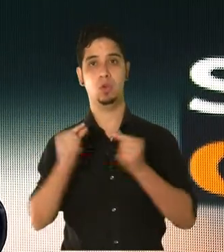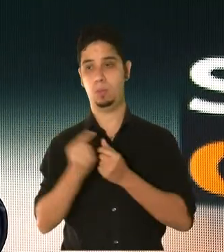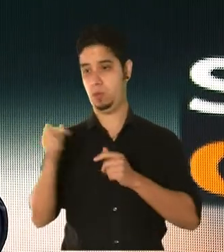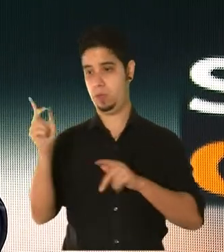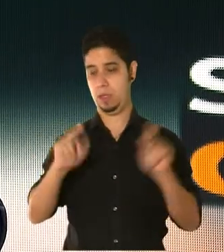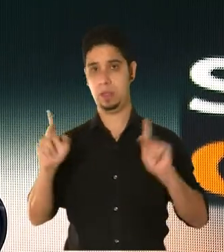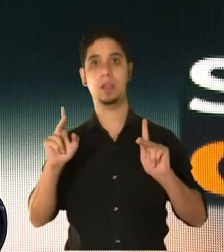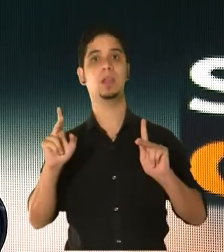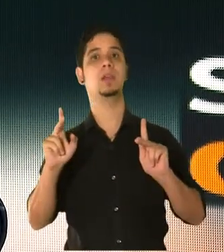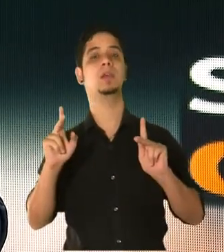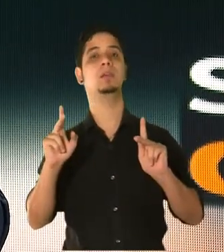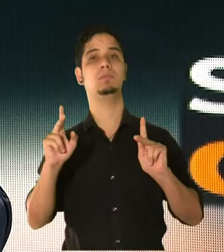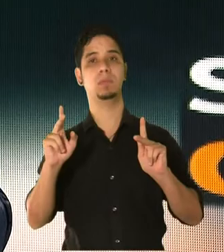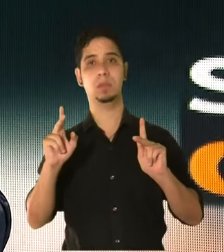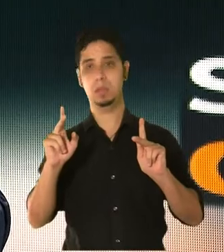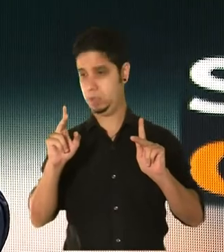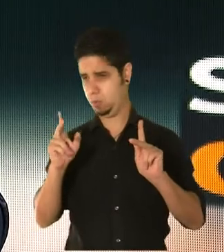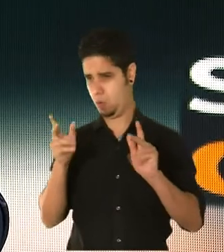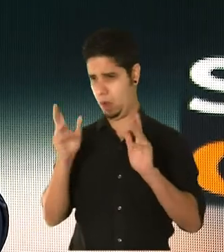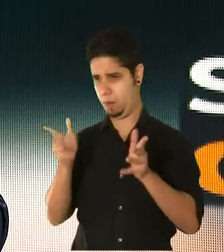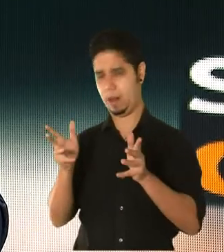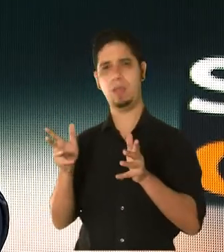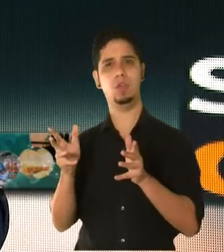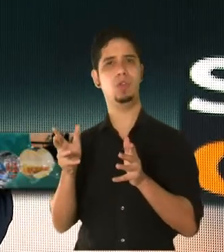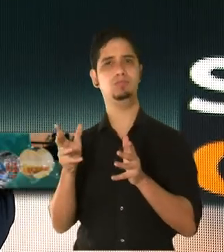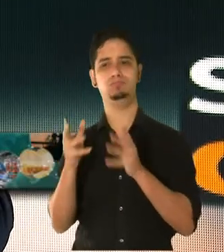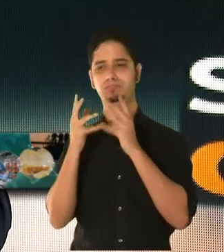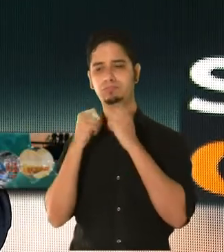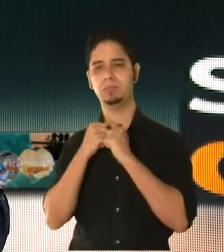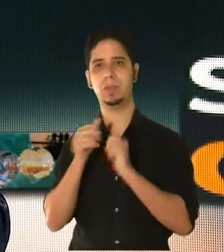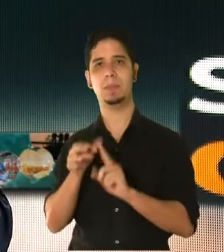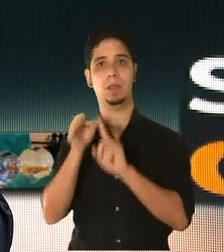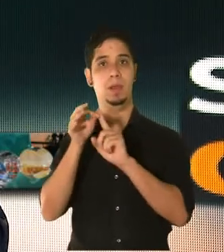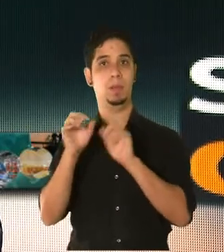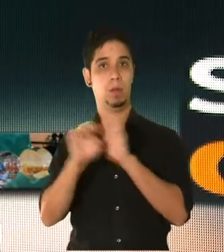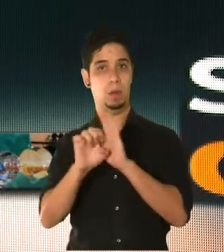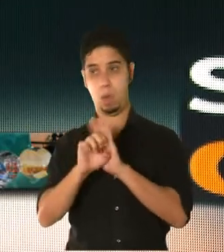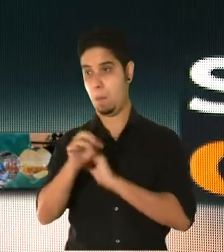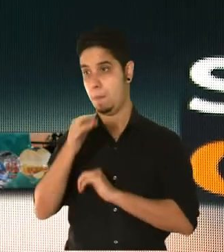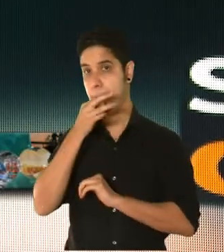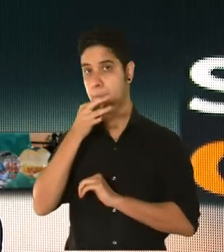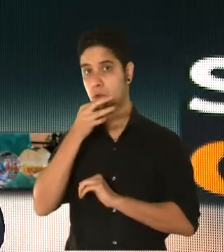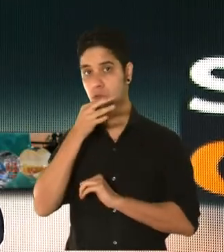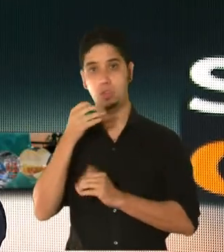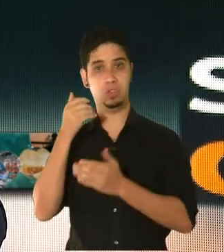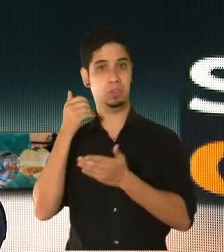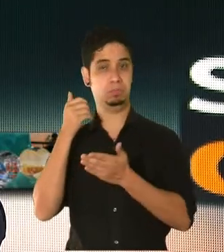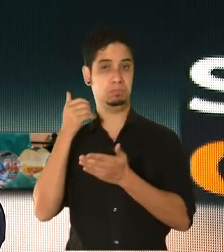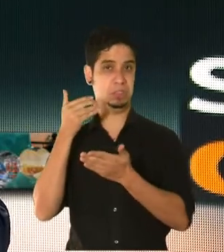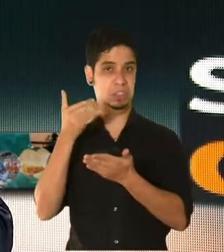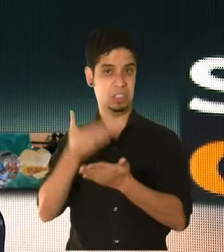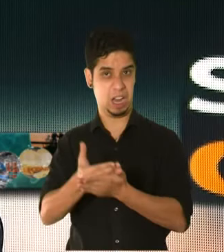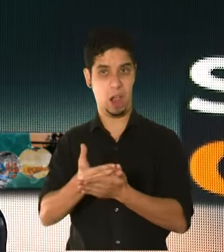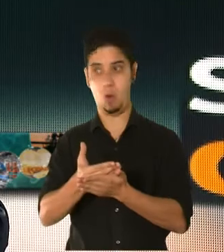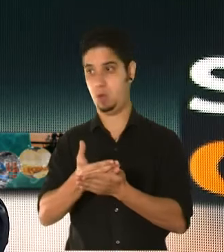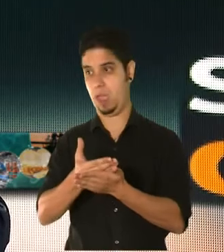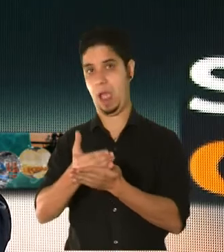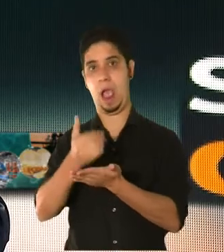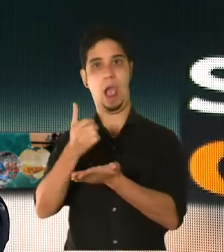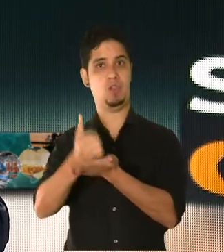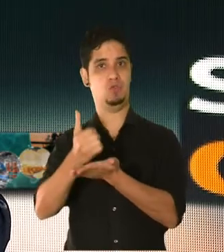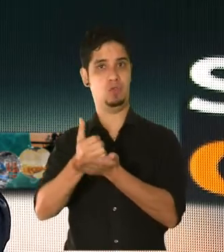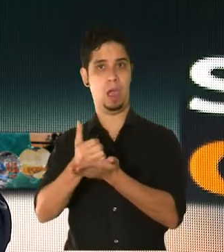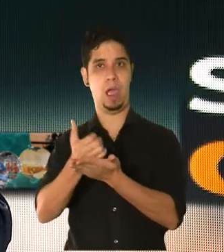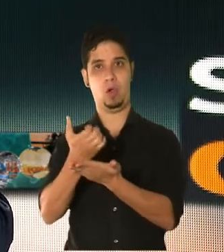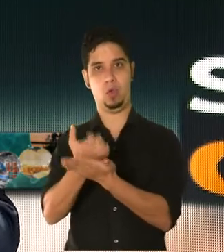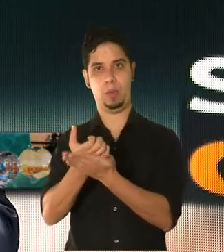dándole un poco de cariño especial en términos de ahora viene un paquete de incentivos nuevo que se acaba que lo va a aprobar ya la aprobó la cámara